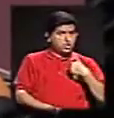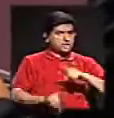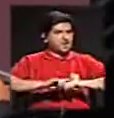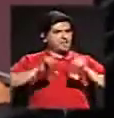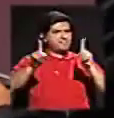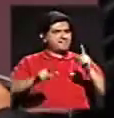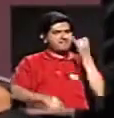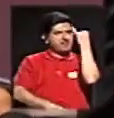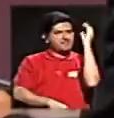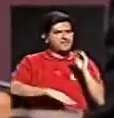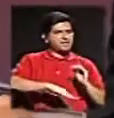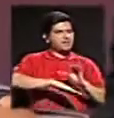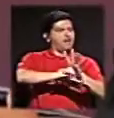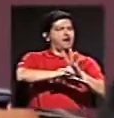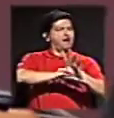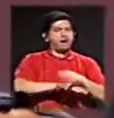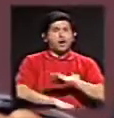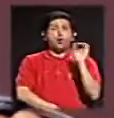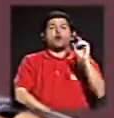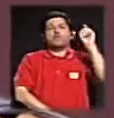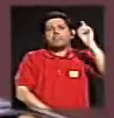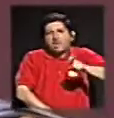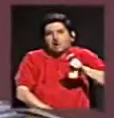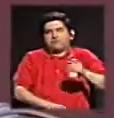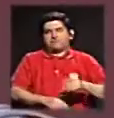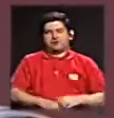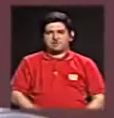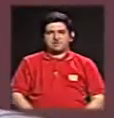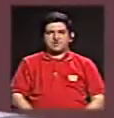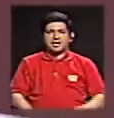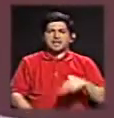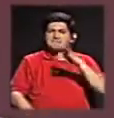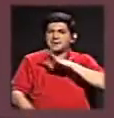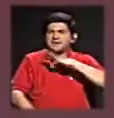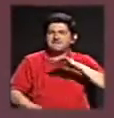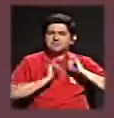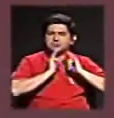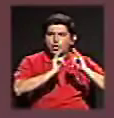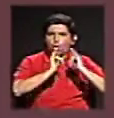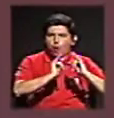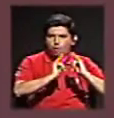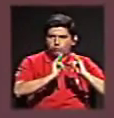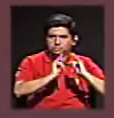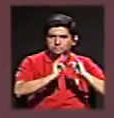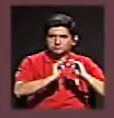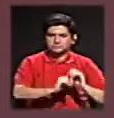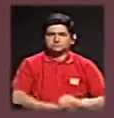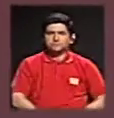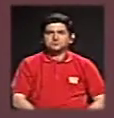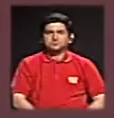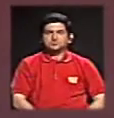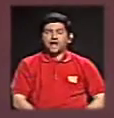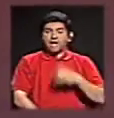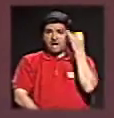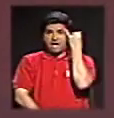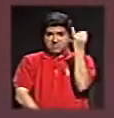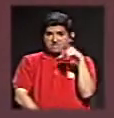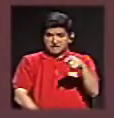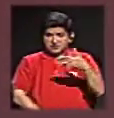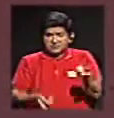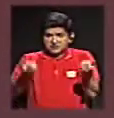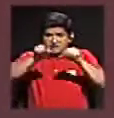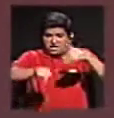otra orientación, o al menos debería de tenerla, que es el bien común. En este sentido, las